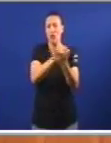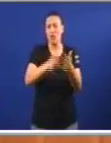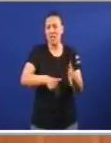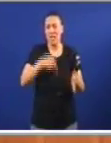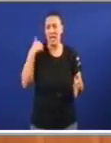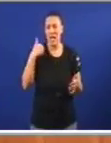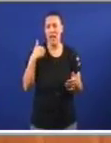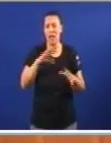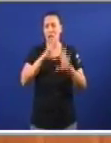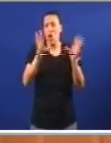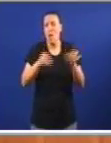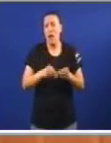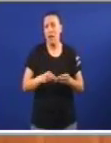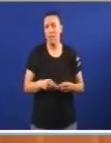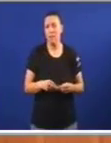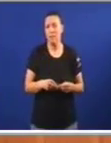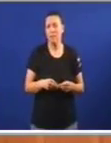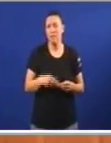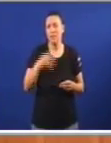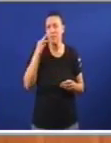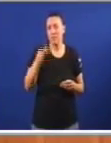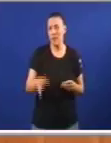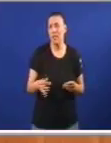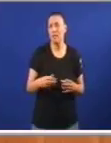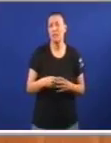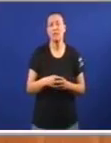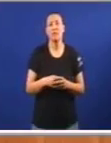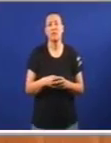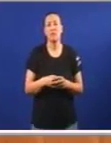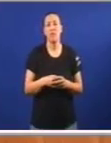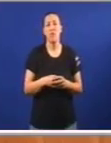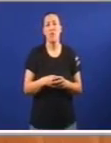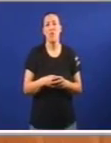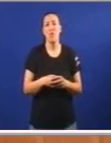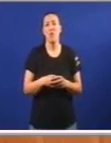no global. E entendemos, ademais, que